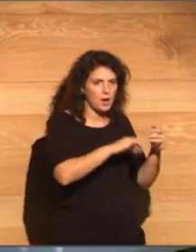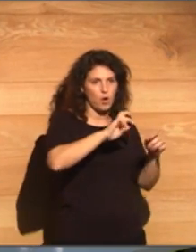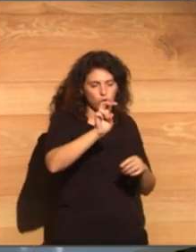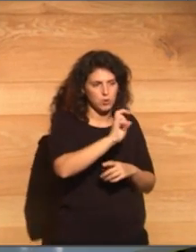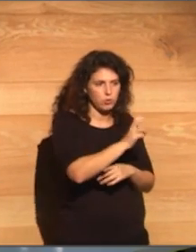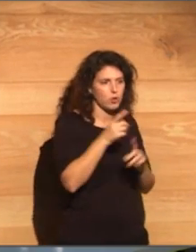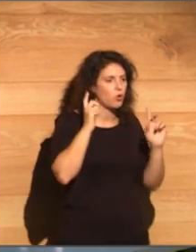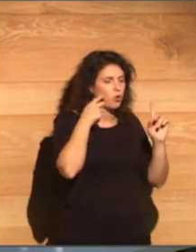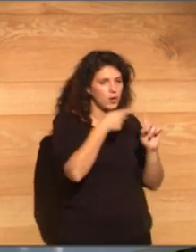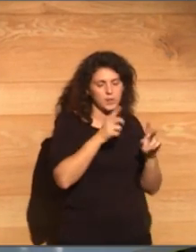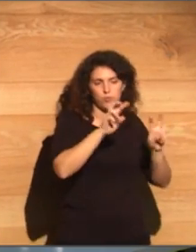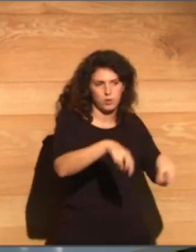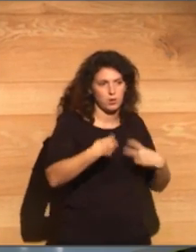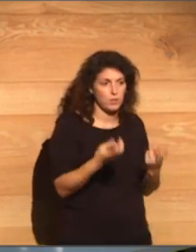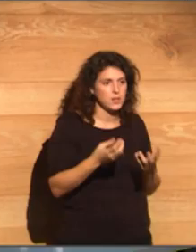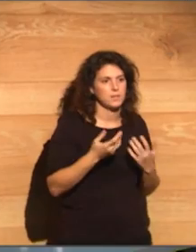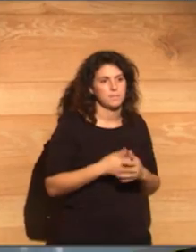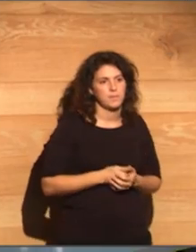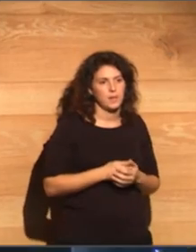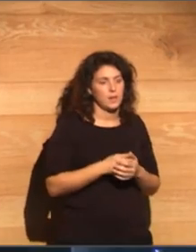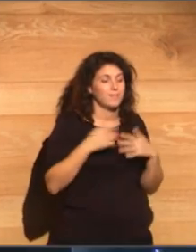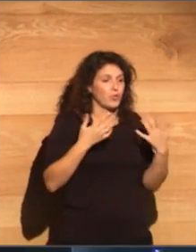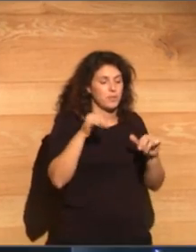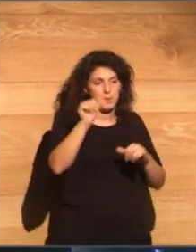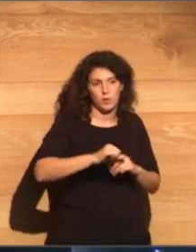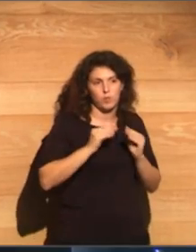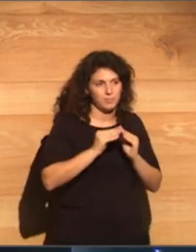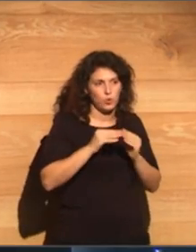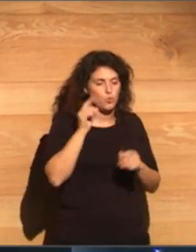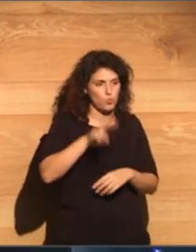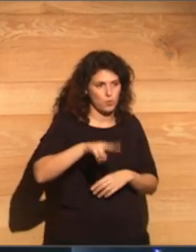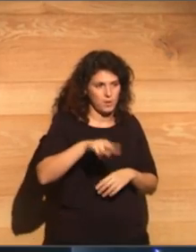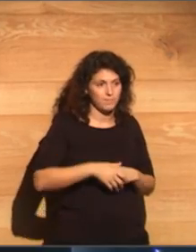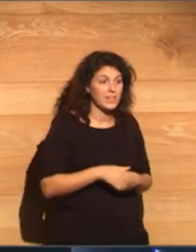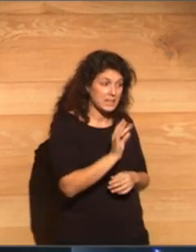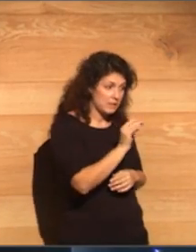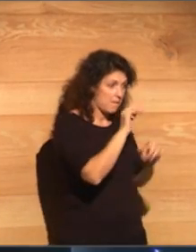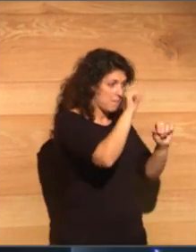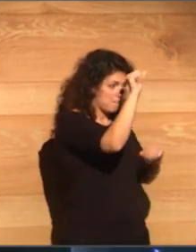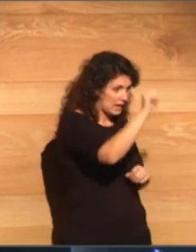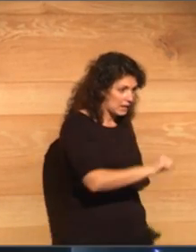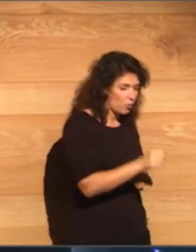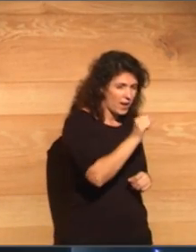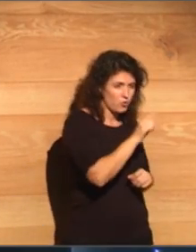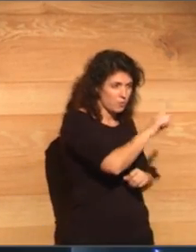poder renovarse, y en todo caso esa película nunca se hizo. Y lo que sí se hizo fue una película que llevaba desde